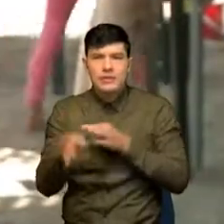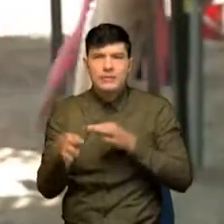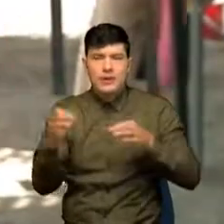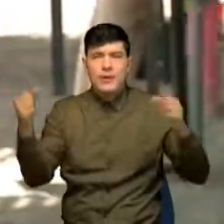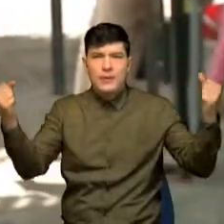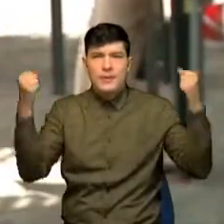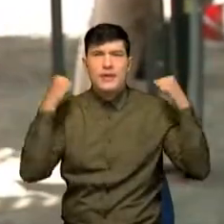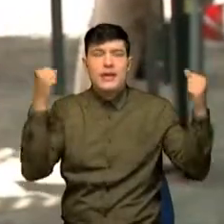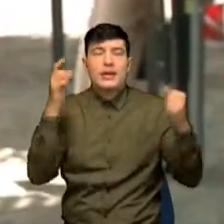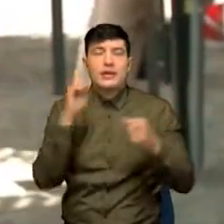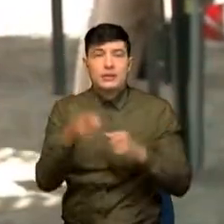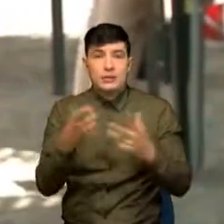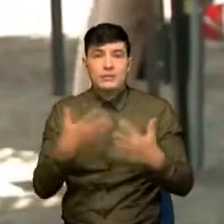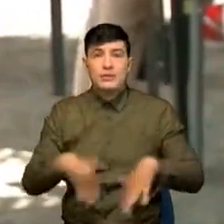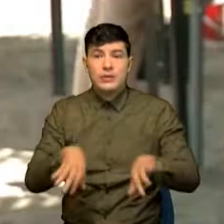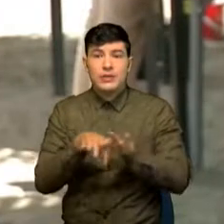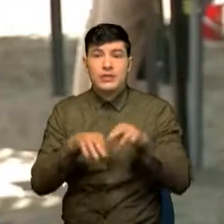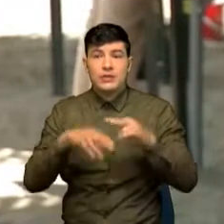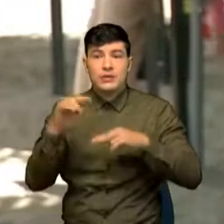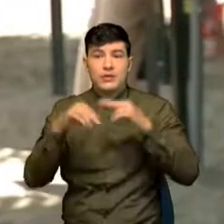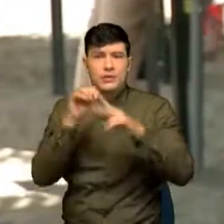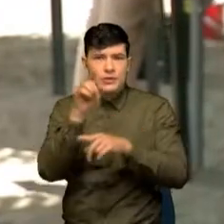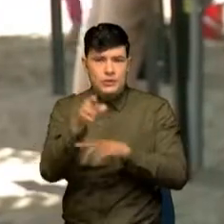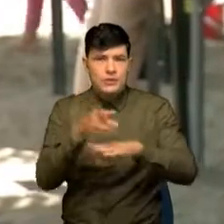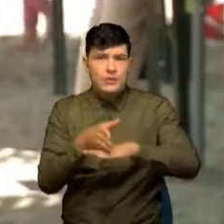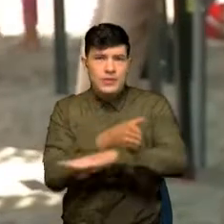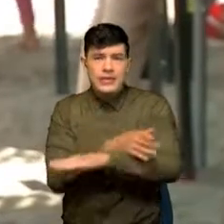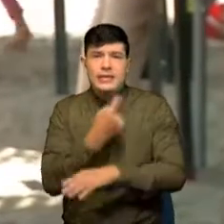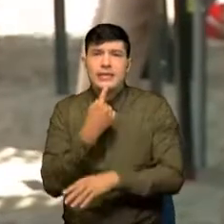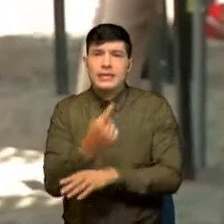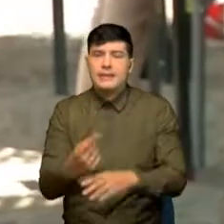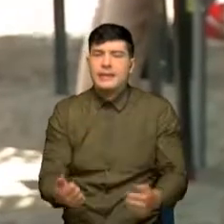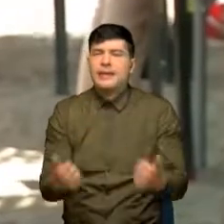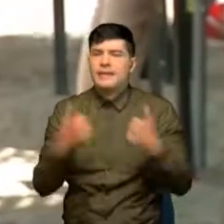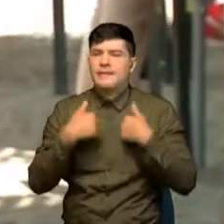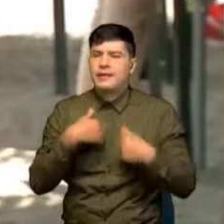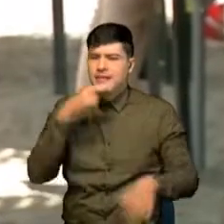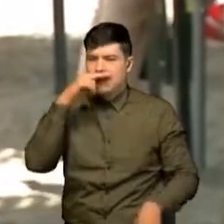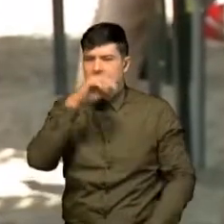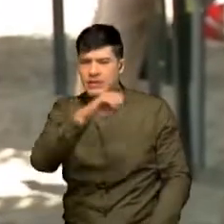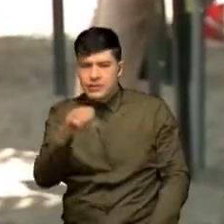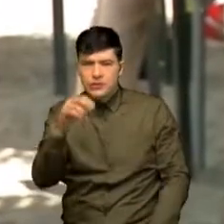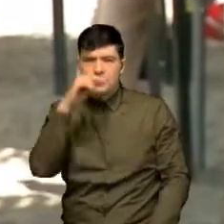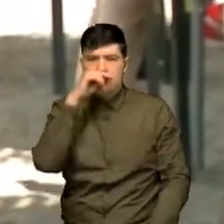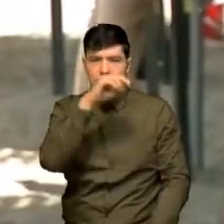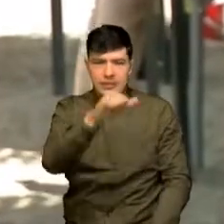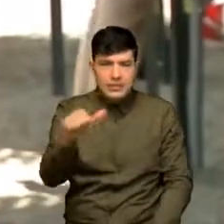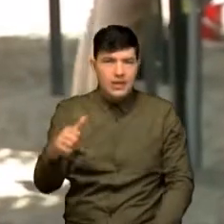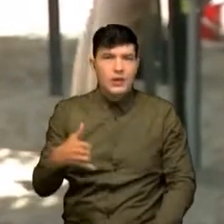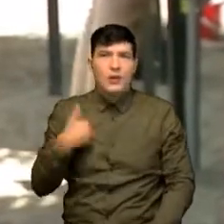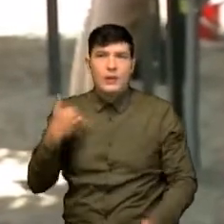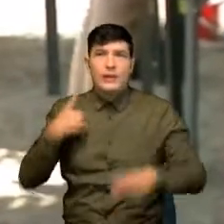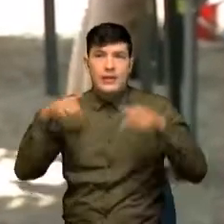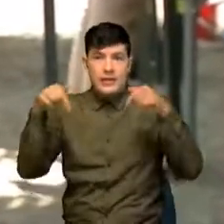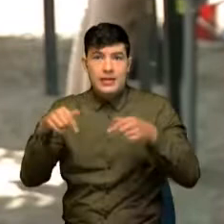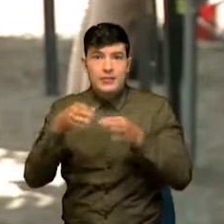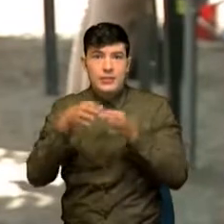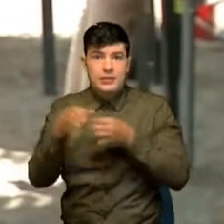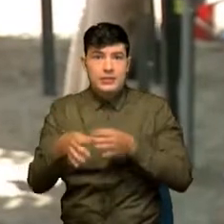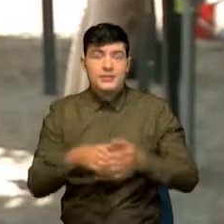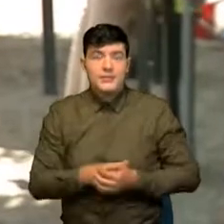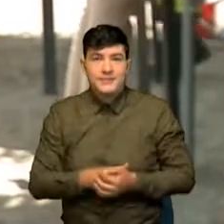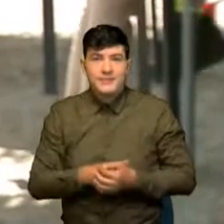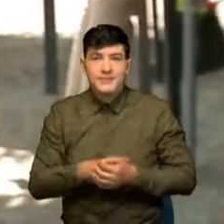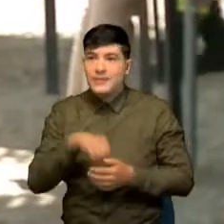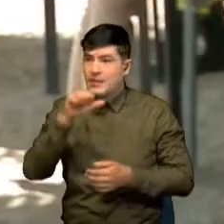como usted lo había manifestado, María Ángel, ha beneficiado a los niños, a los jóvenes y a los adultos de este bello municipio que hace parte del área metropolitana. Pues en